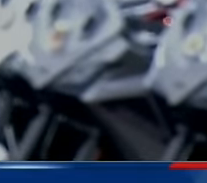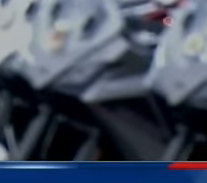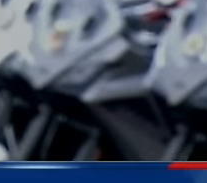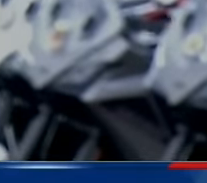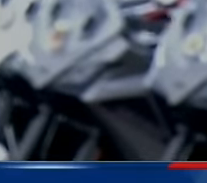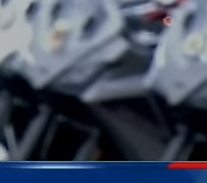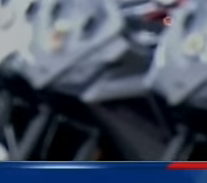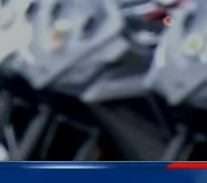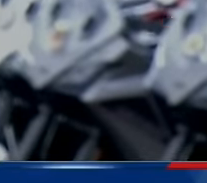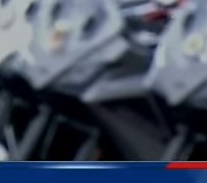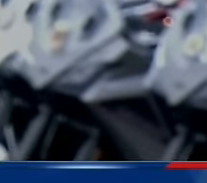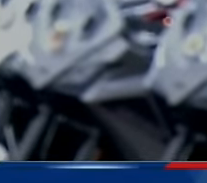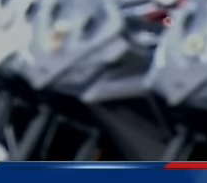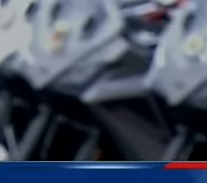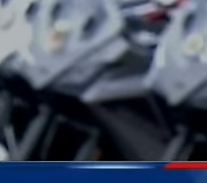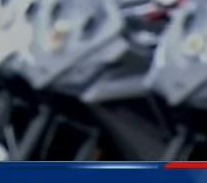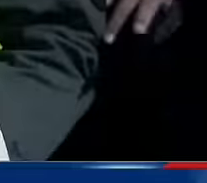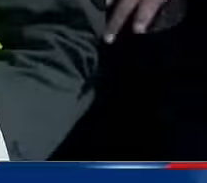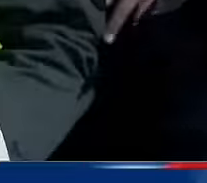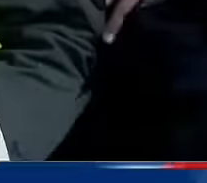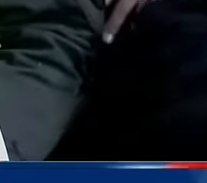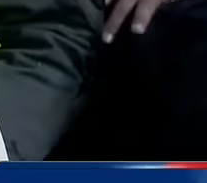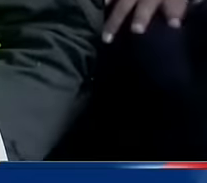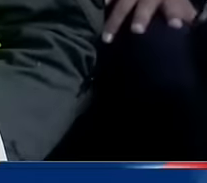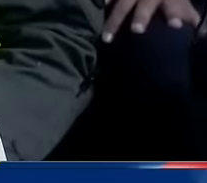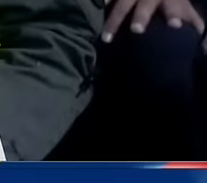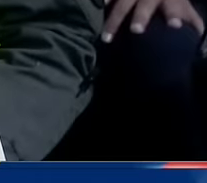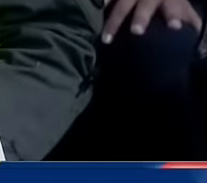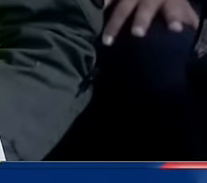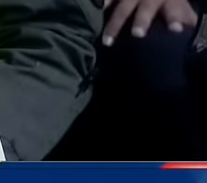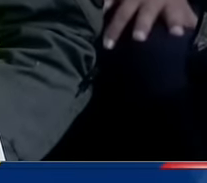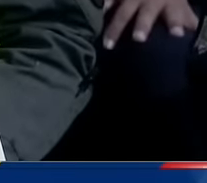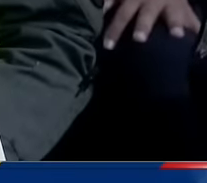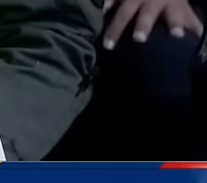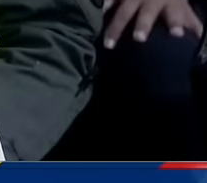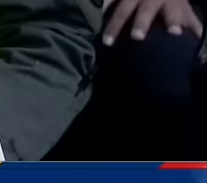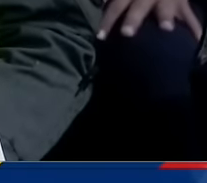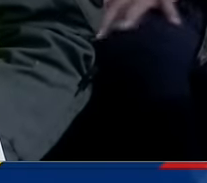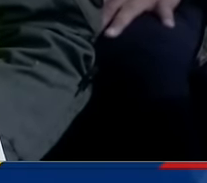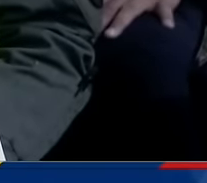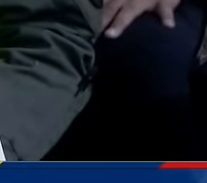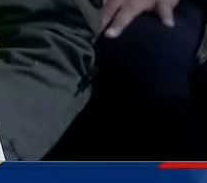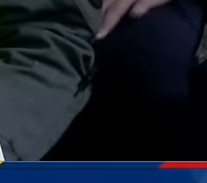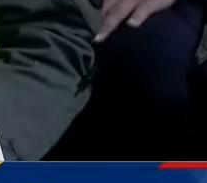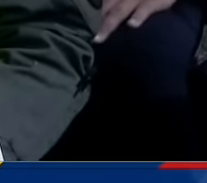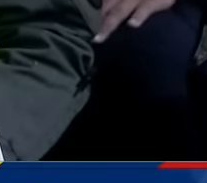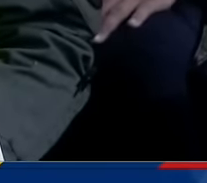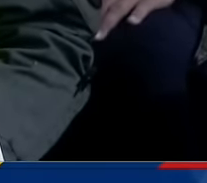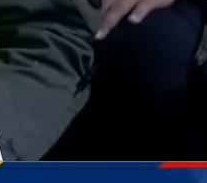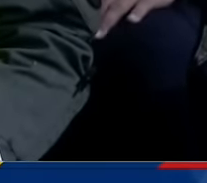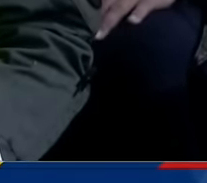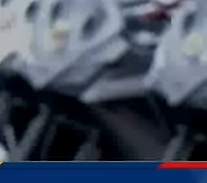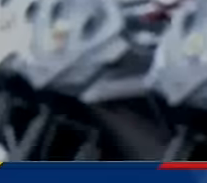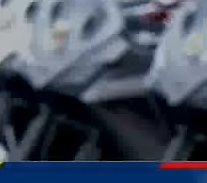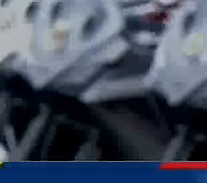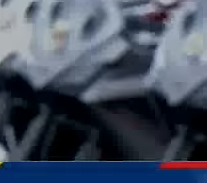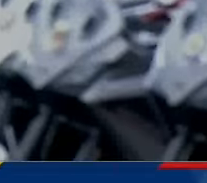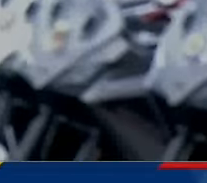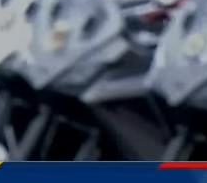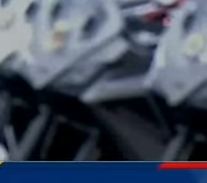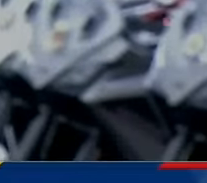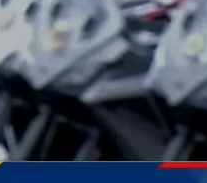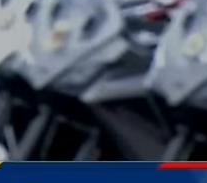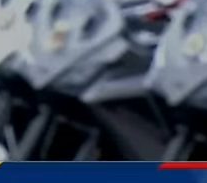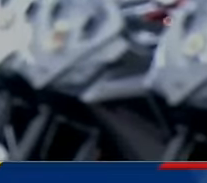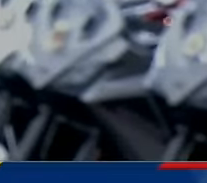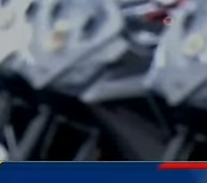Y Douglas Rico tomó su estrado y empezó a contar poco a poco, de manera sencilla,